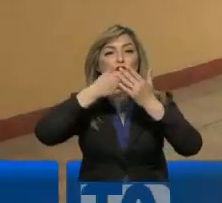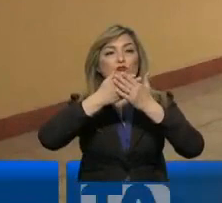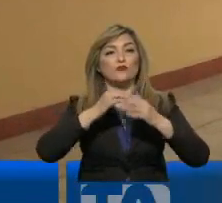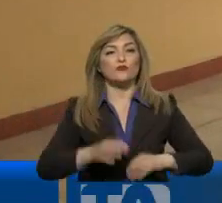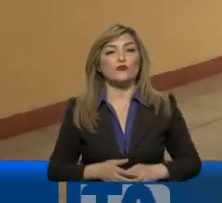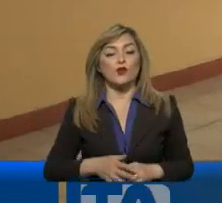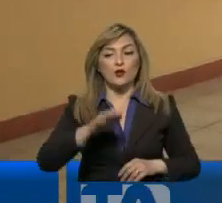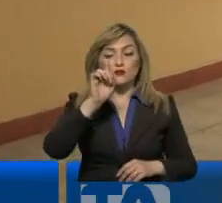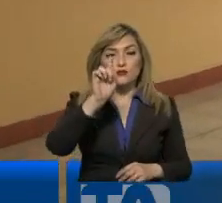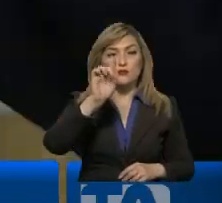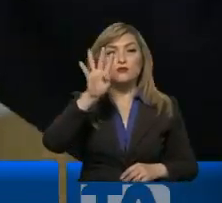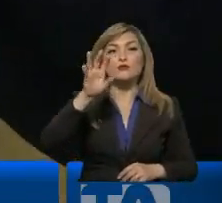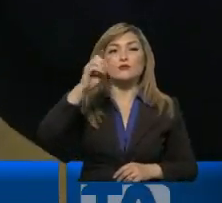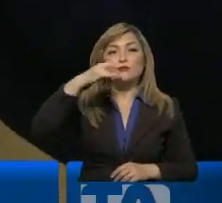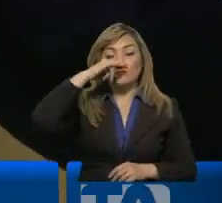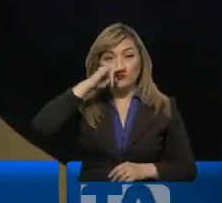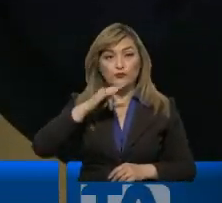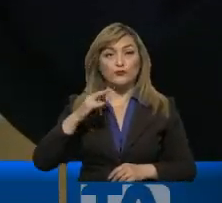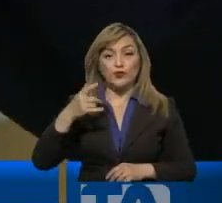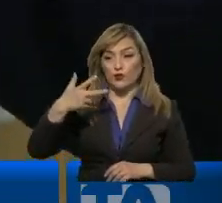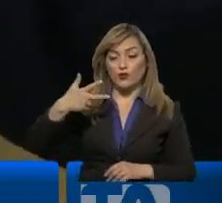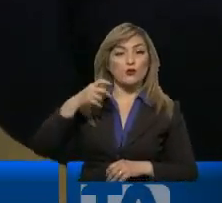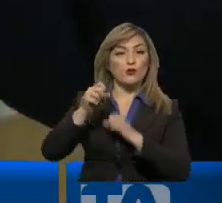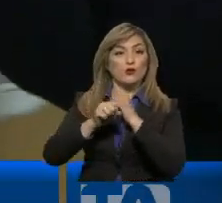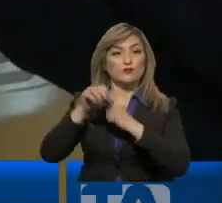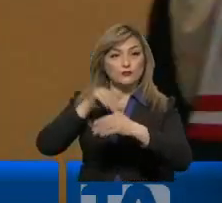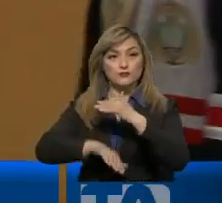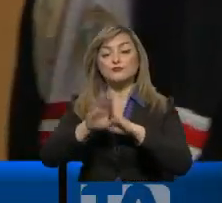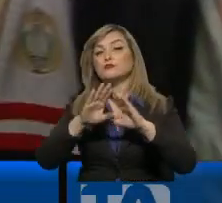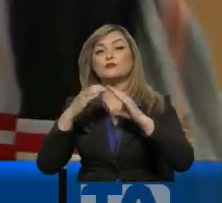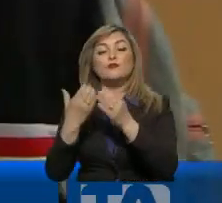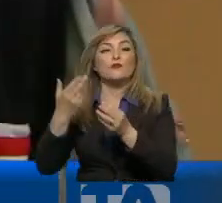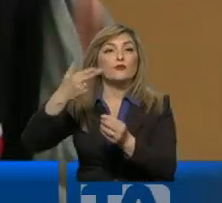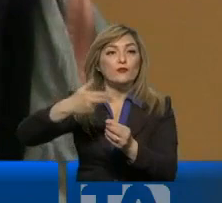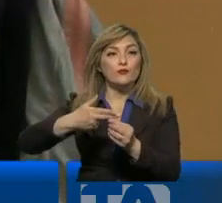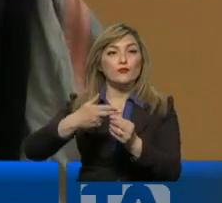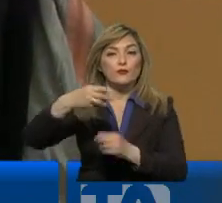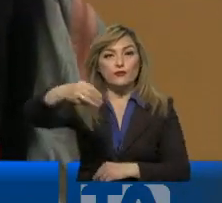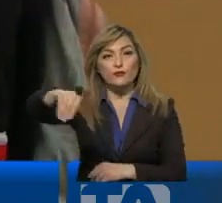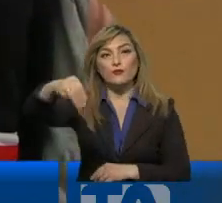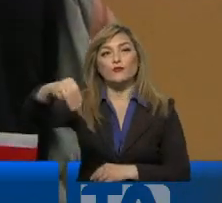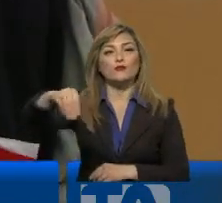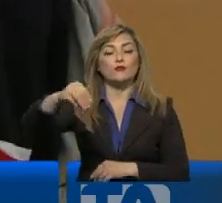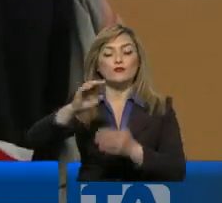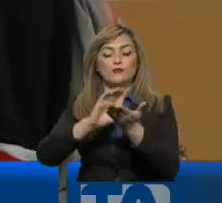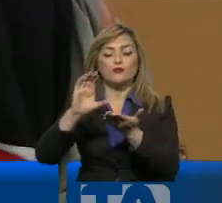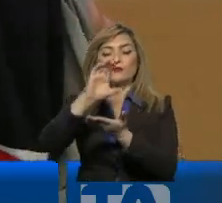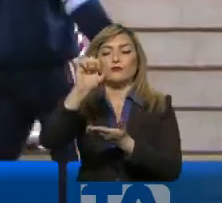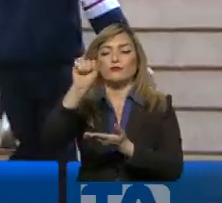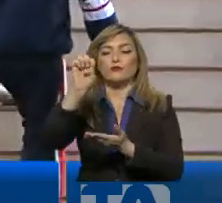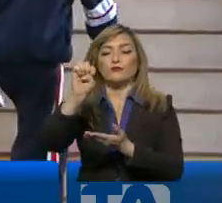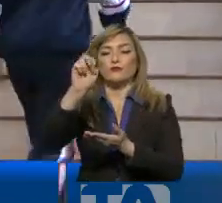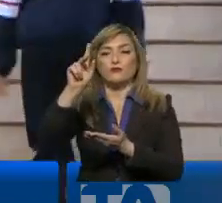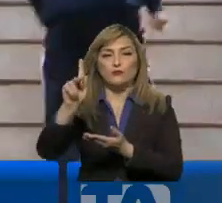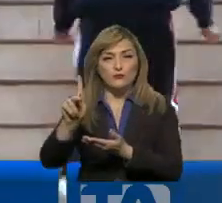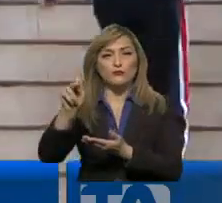bioseguridad, alrededor de 140 niños desde los 3 años ingresaron a clases presenciales este miércoles en el Colegio SEC de Los Valles,